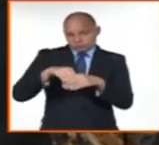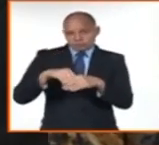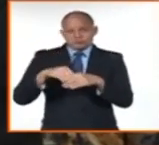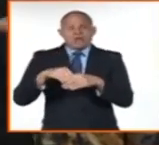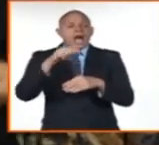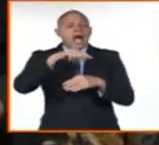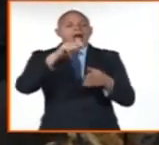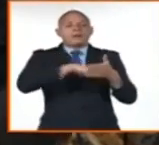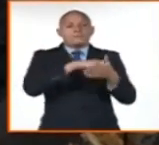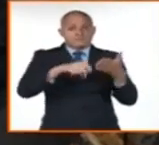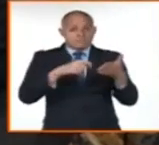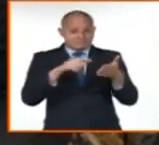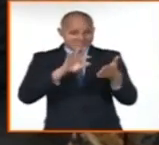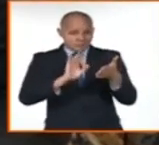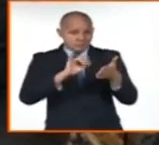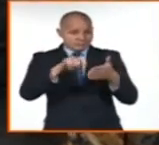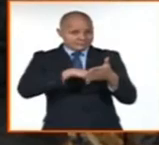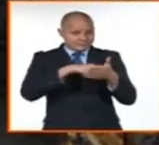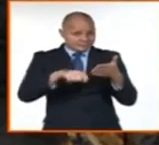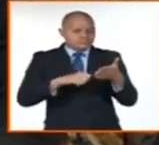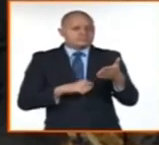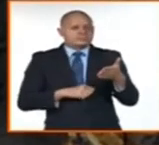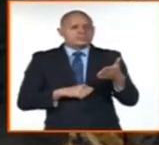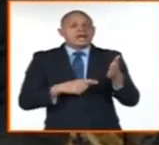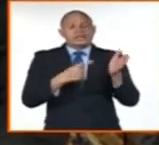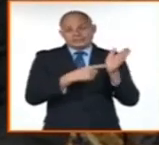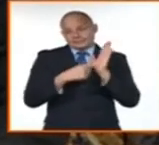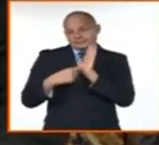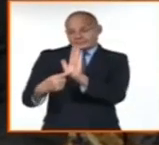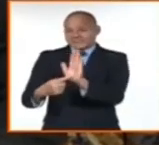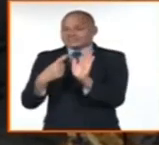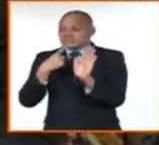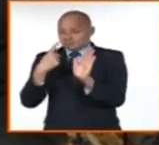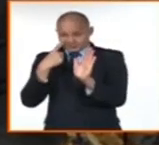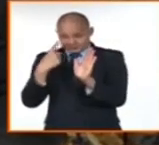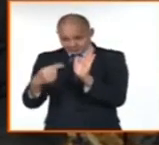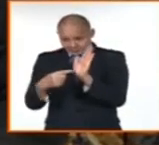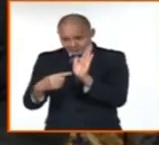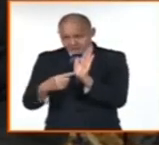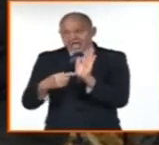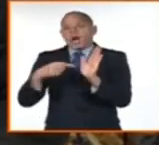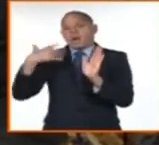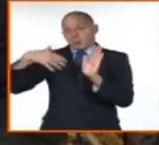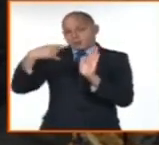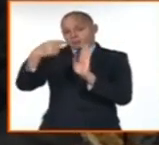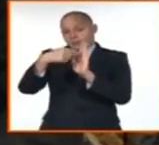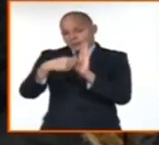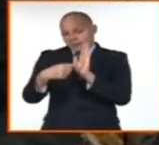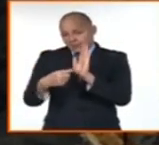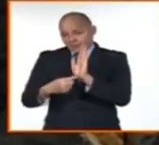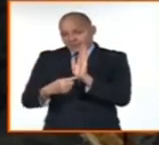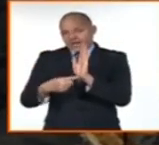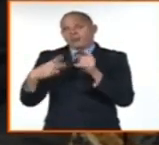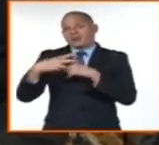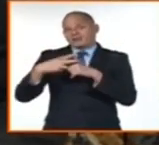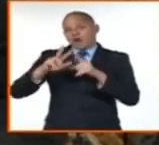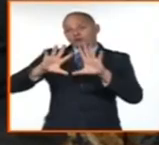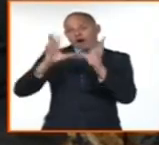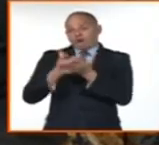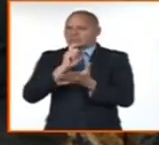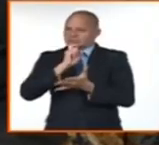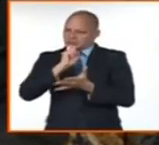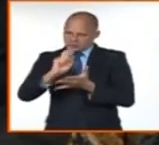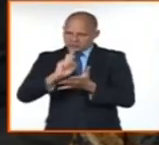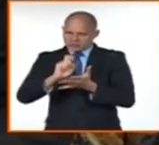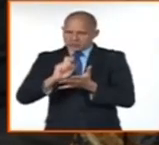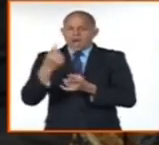atender a cada comunidad. Regresan y se hizo un ejercicio ahora antes que se acabara el año, que ya cada barrio en Cuba, pregúntenlo mañana cuando vaya a barrio, si